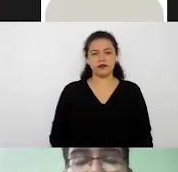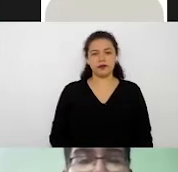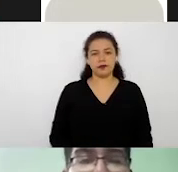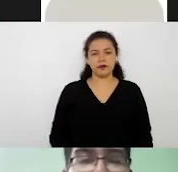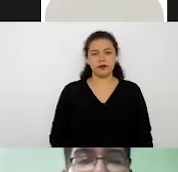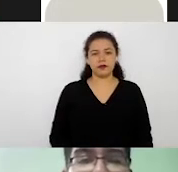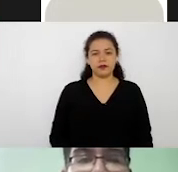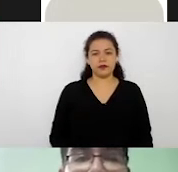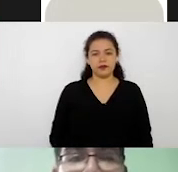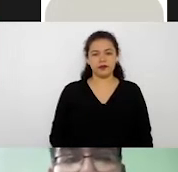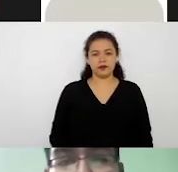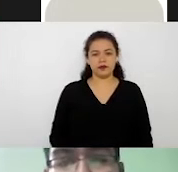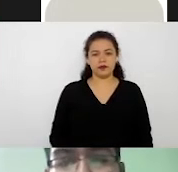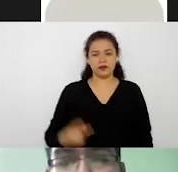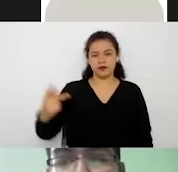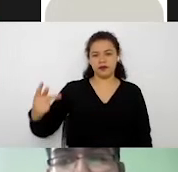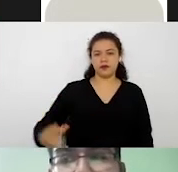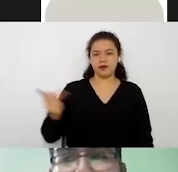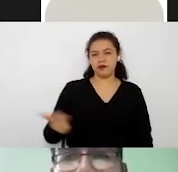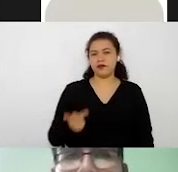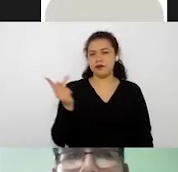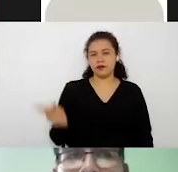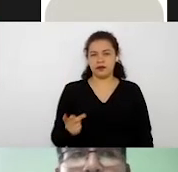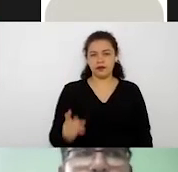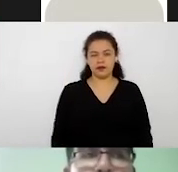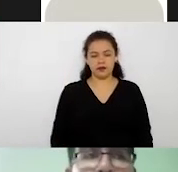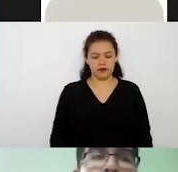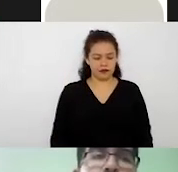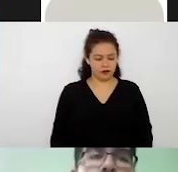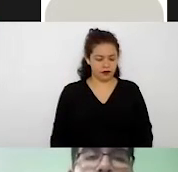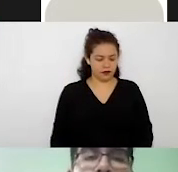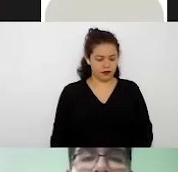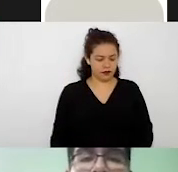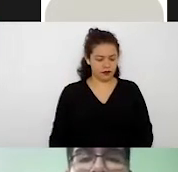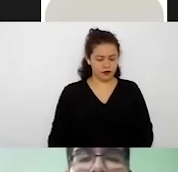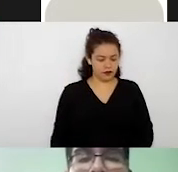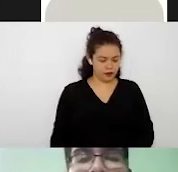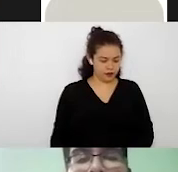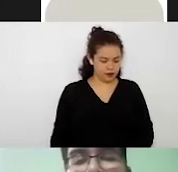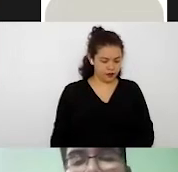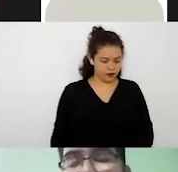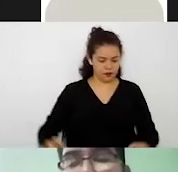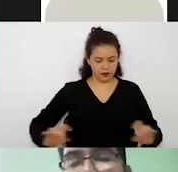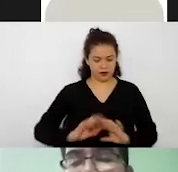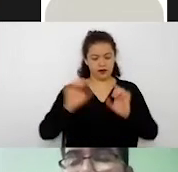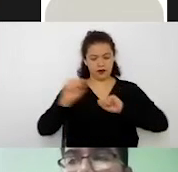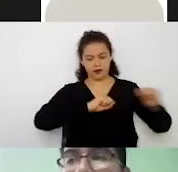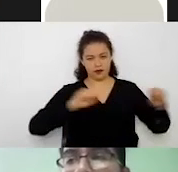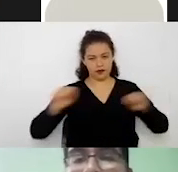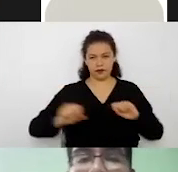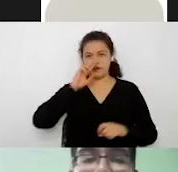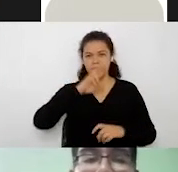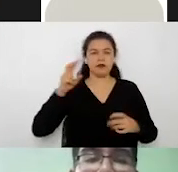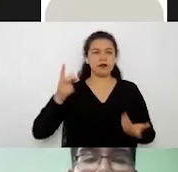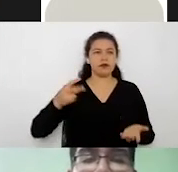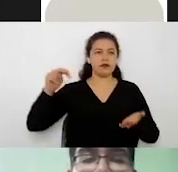cosas como de si en caso de un sismo es lo indicado subirnos o